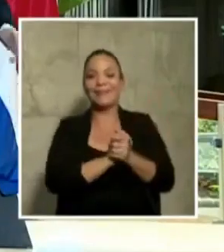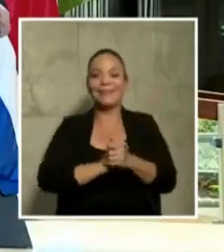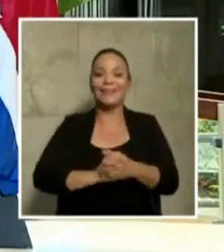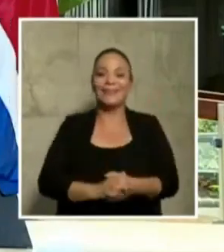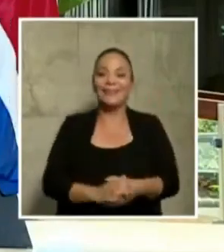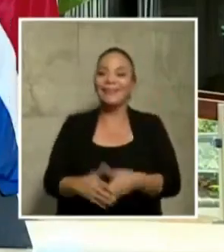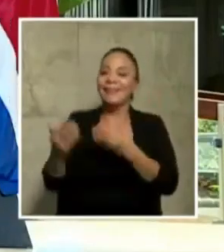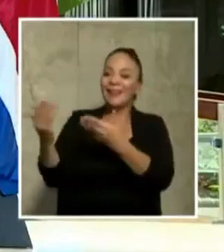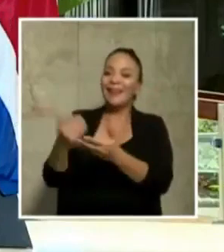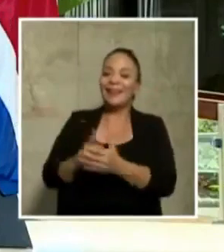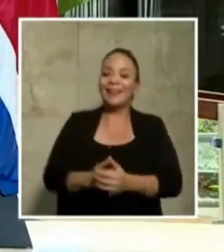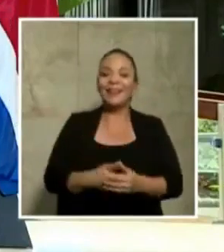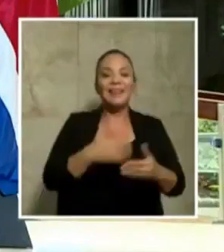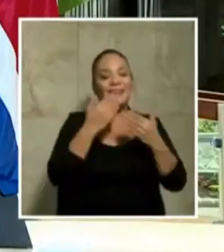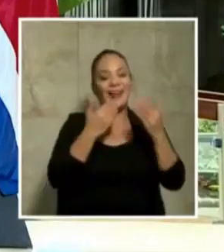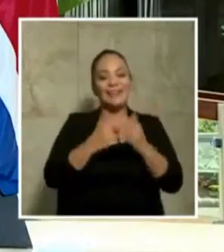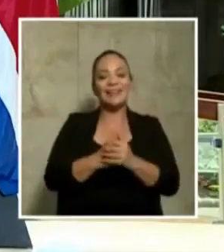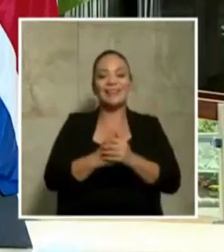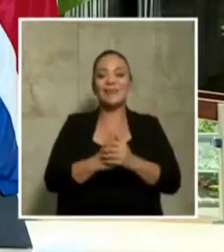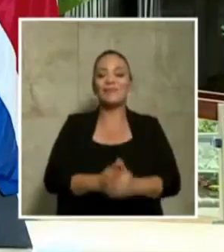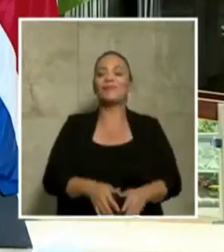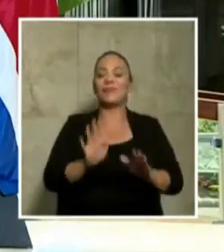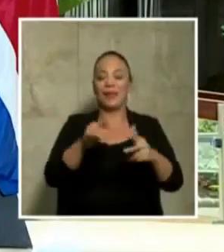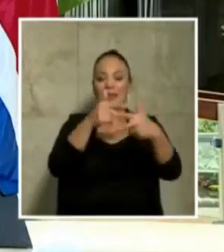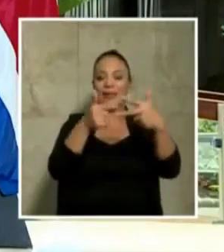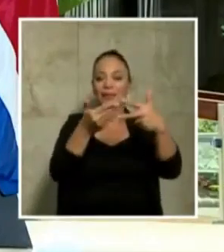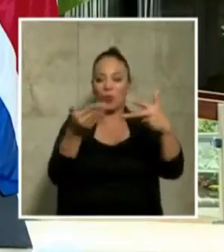Dele. Gracias. Tres cosas